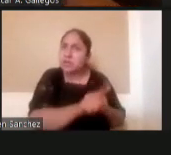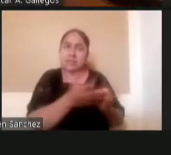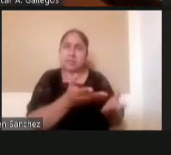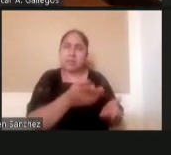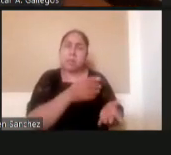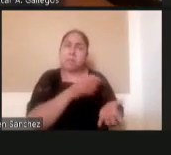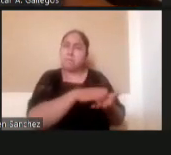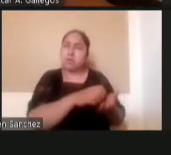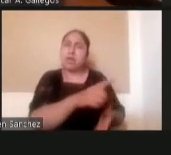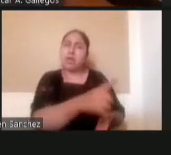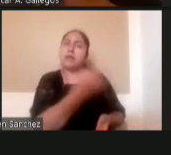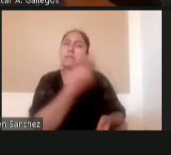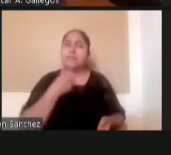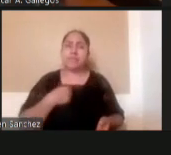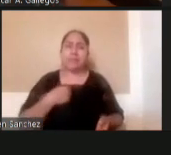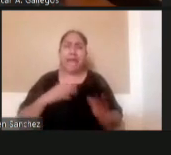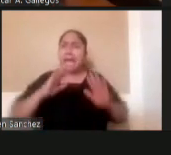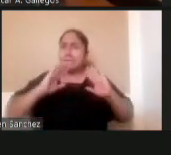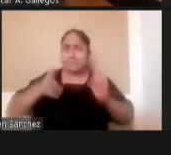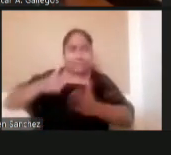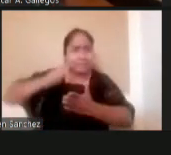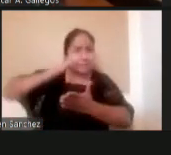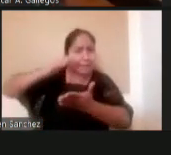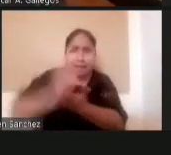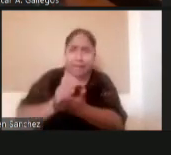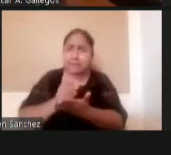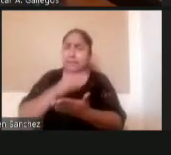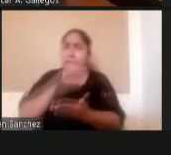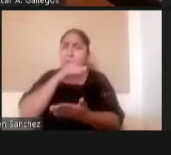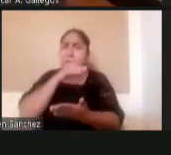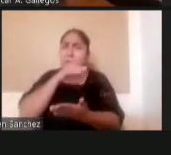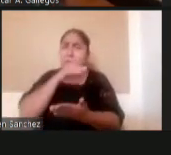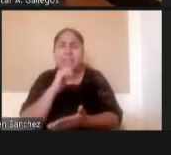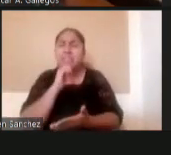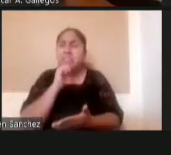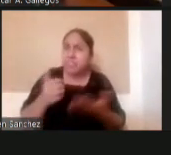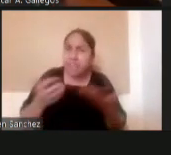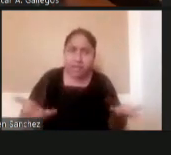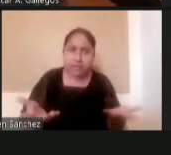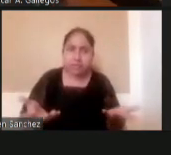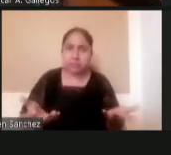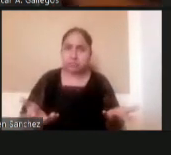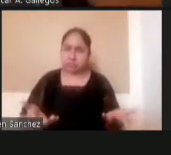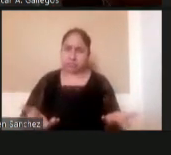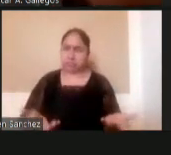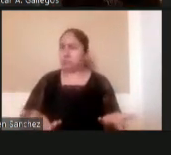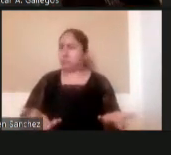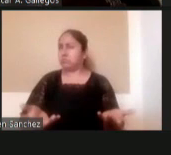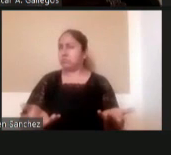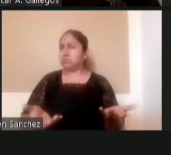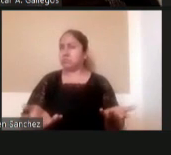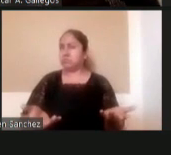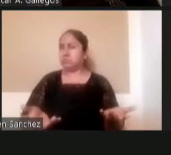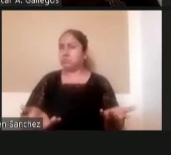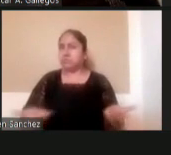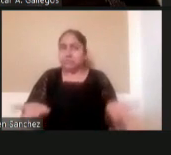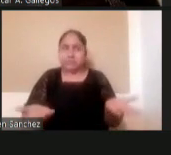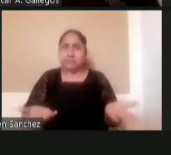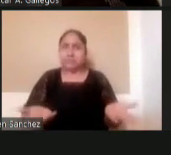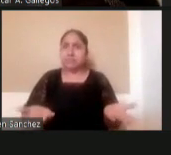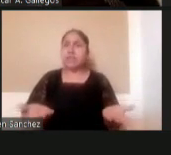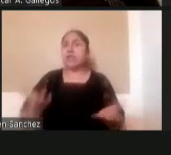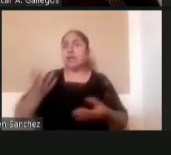clima ya lo conocían, ya saben cómo es en otras regiones del país, como la noroeste, que ya la mencionaron